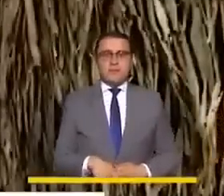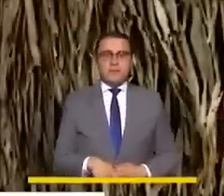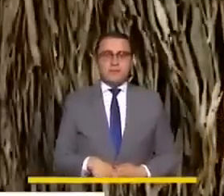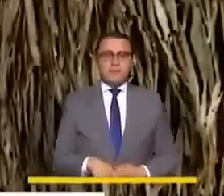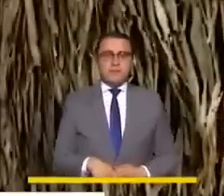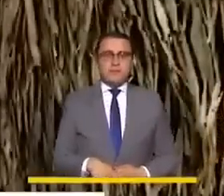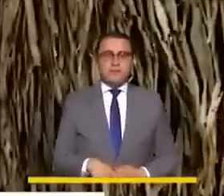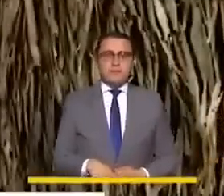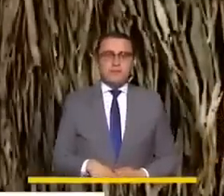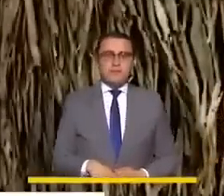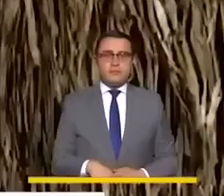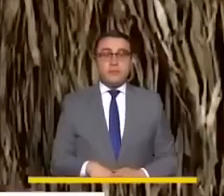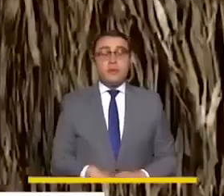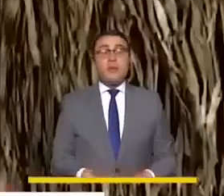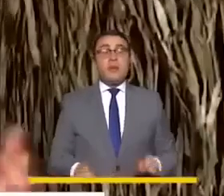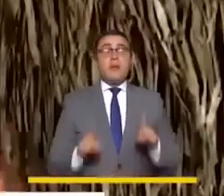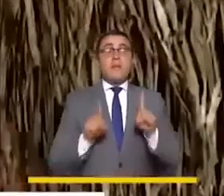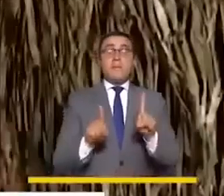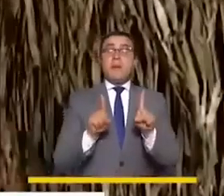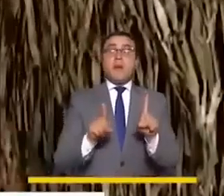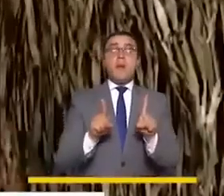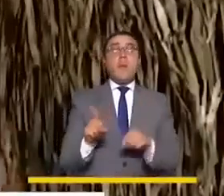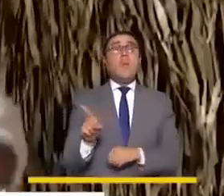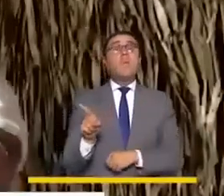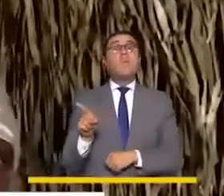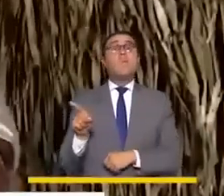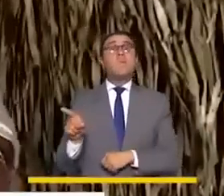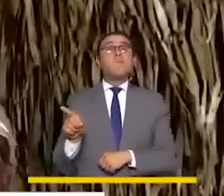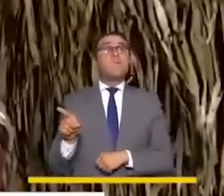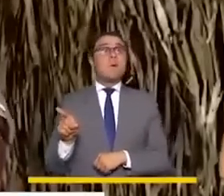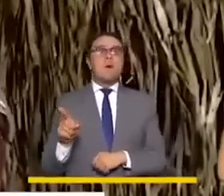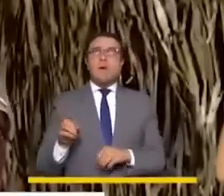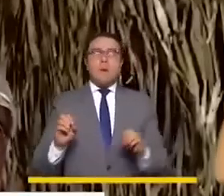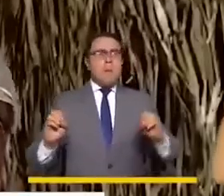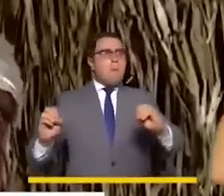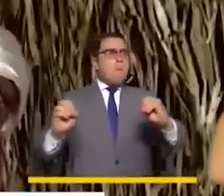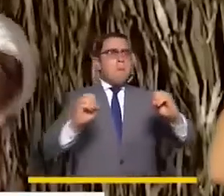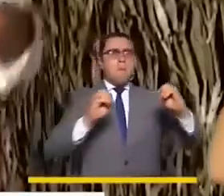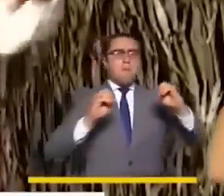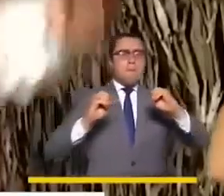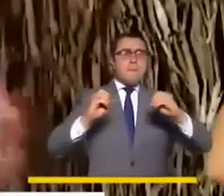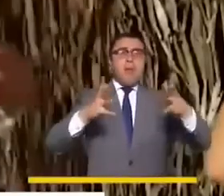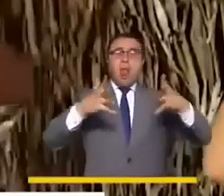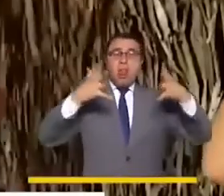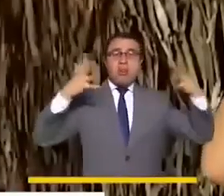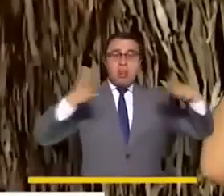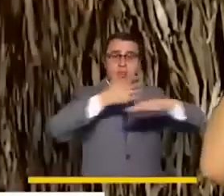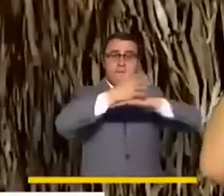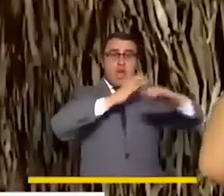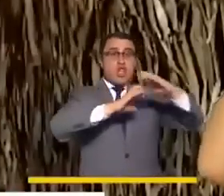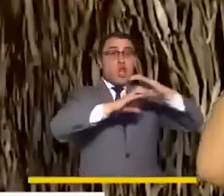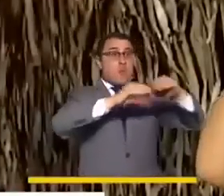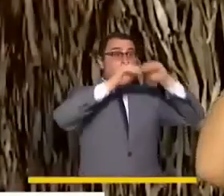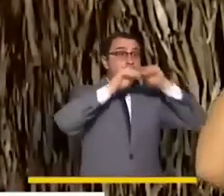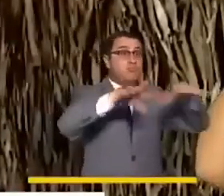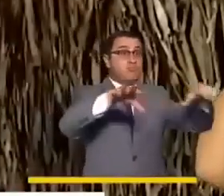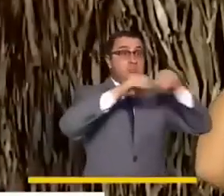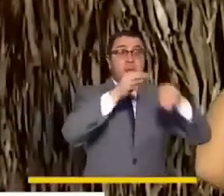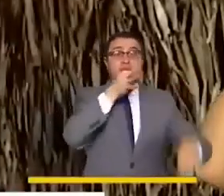Pero ahí no tenemos, ahí sí, no aparece la ancha prensa denunciando el